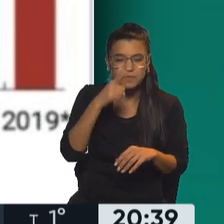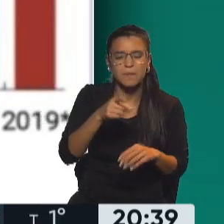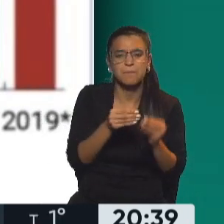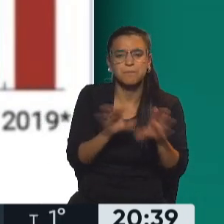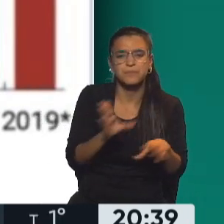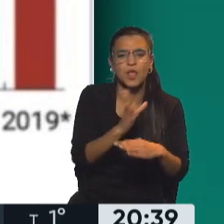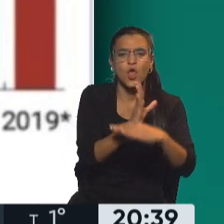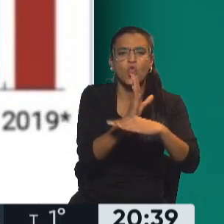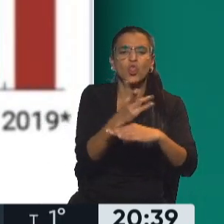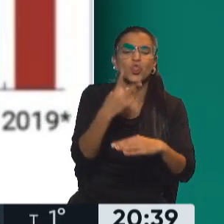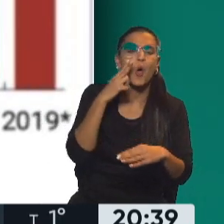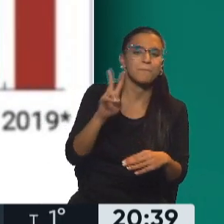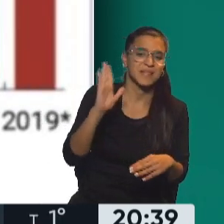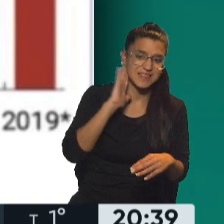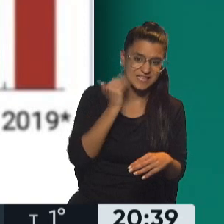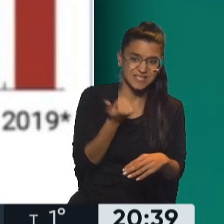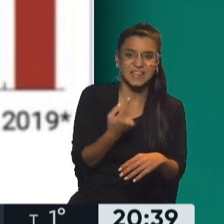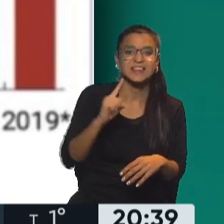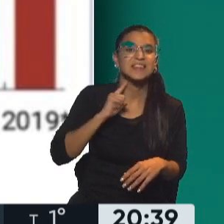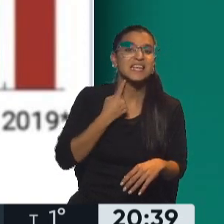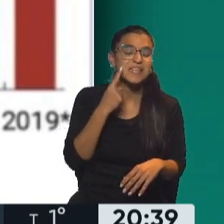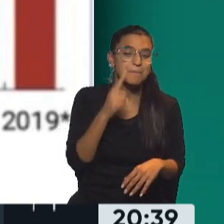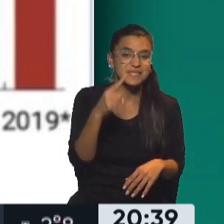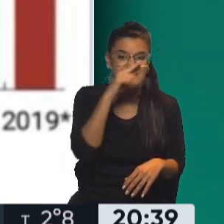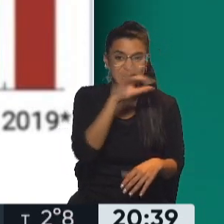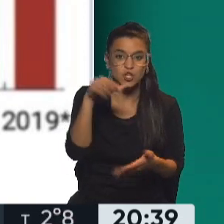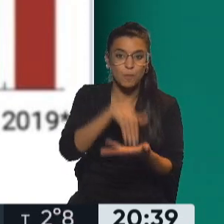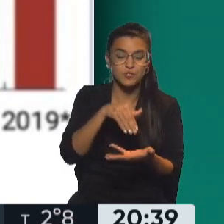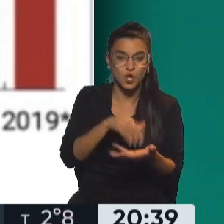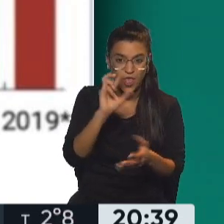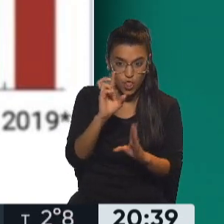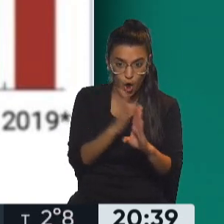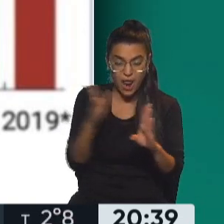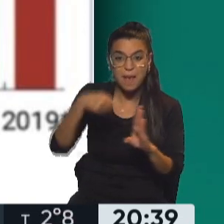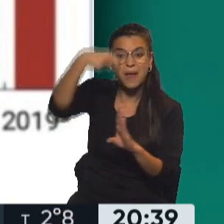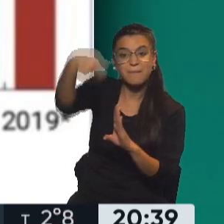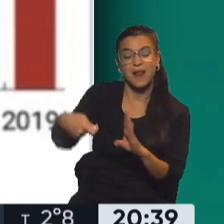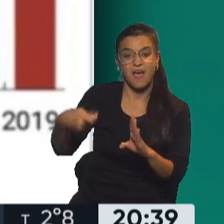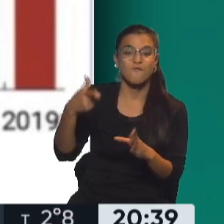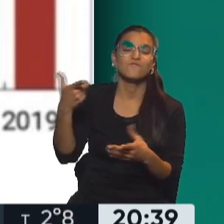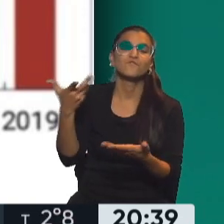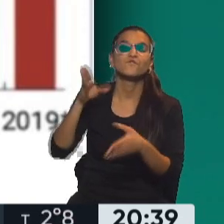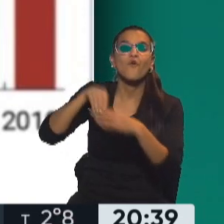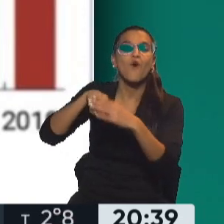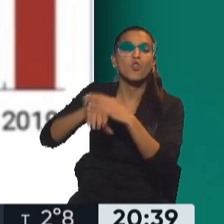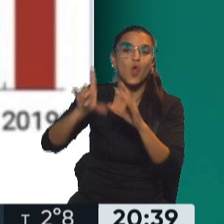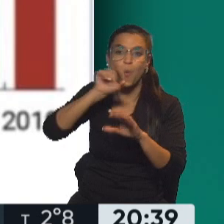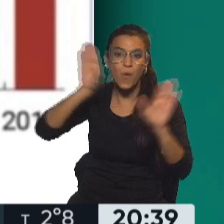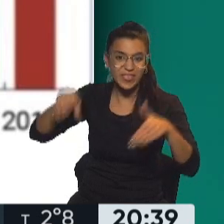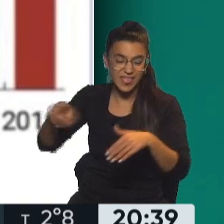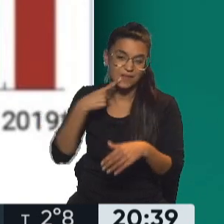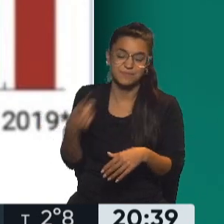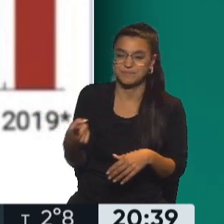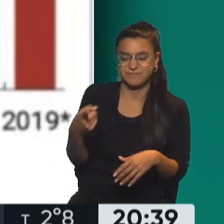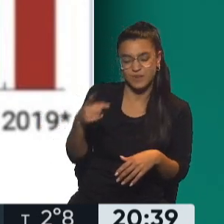el 2016 tomando 13.700 millones de dólares para pagarle a los fondos buitres. No pelearon, ni siquiera lo recordaba Rulo